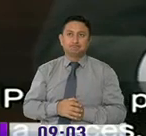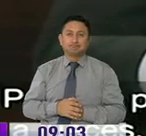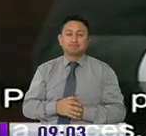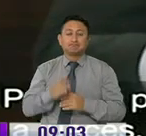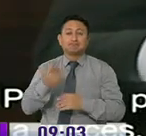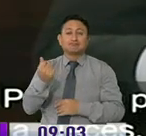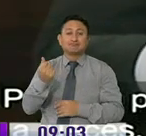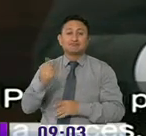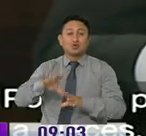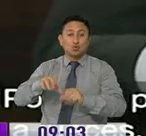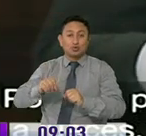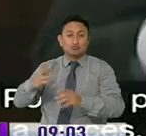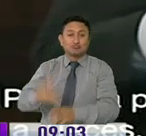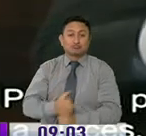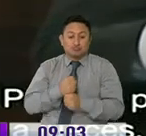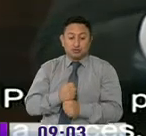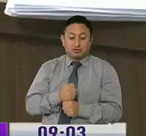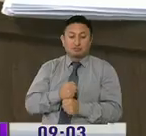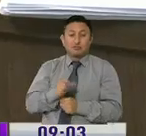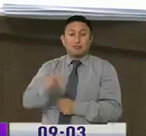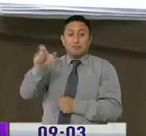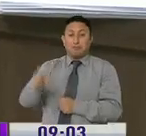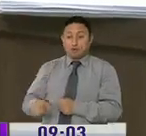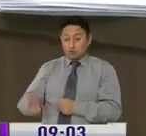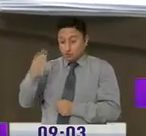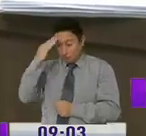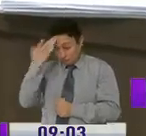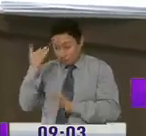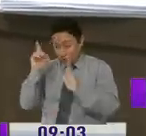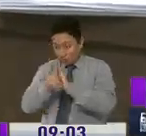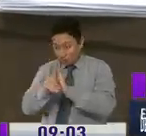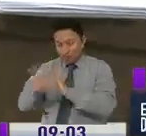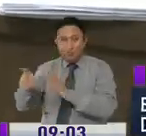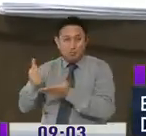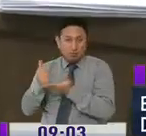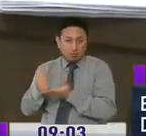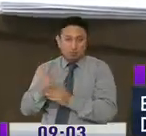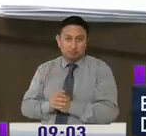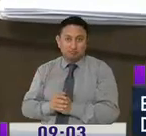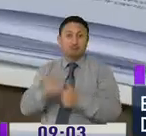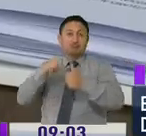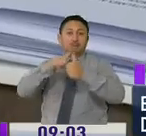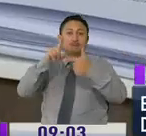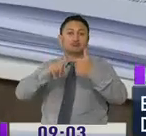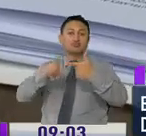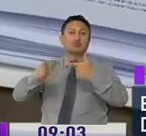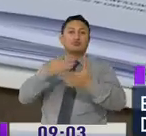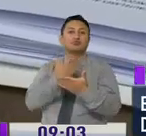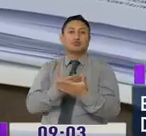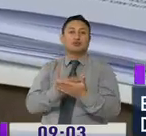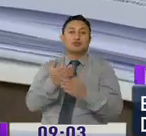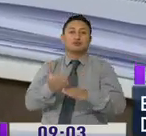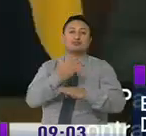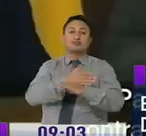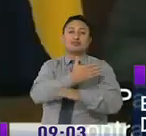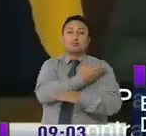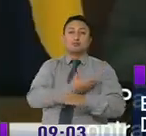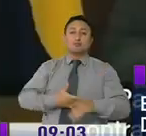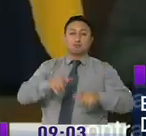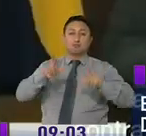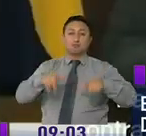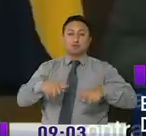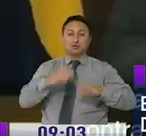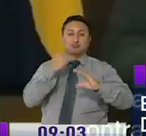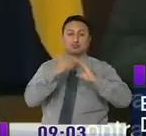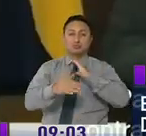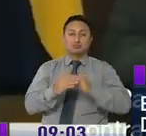Recuperar el dinero de la corrupción y dar beneficios a quienes denuncien estos ilícitos son los ejes centrales de las propuestas anunciadas por el presidente Lenín